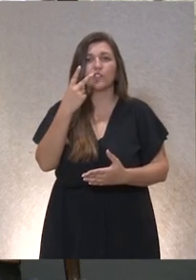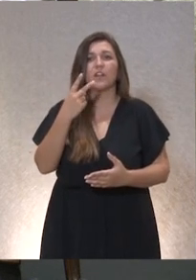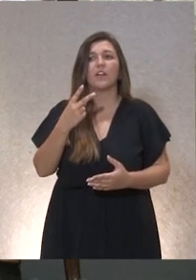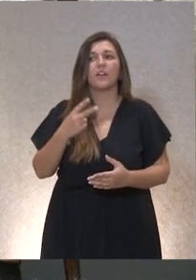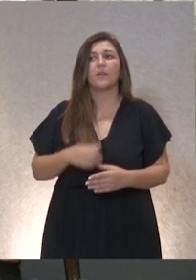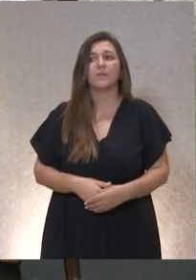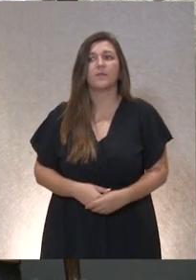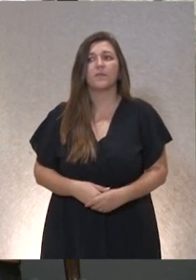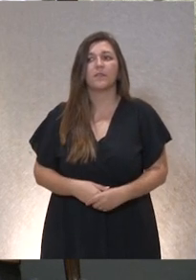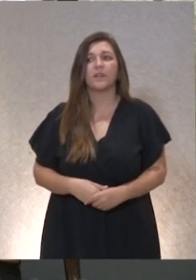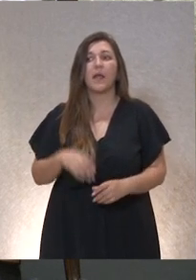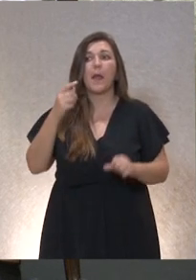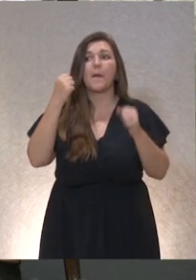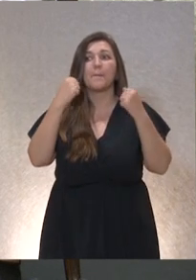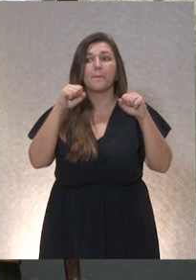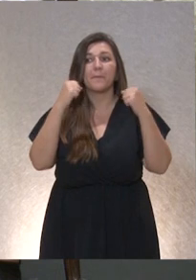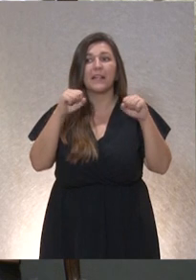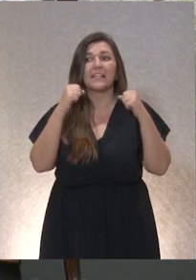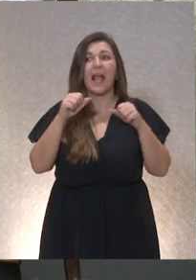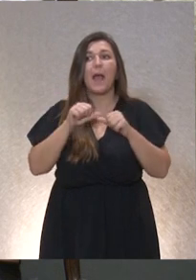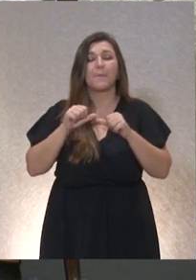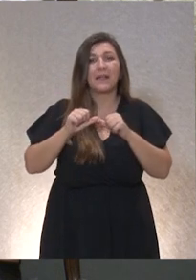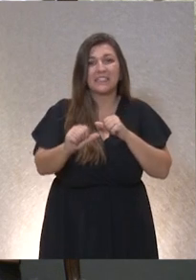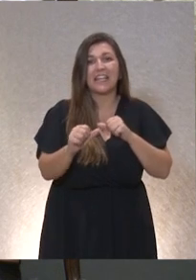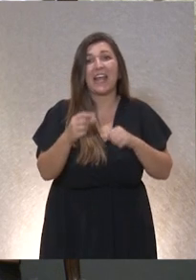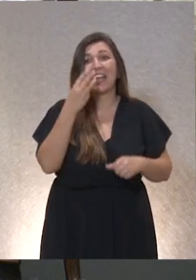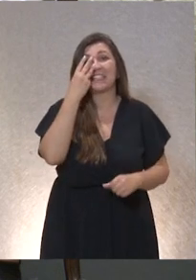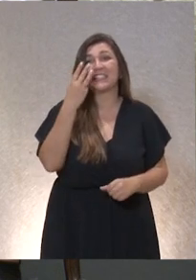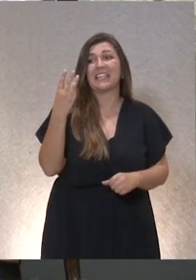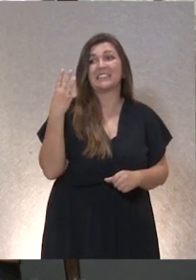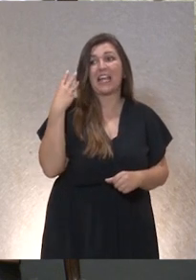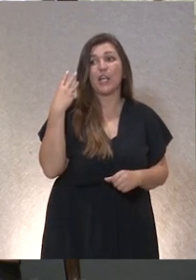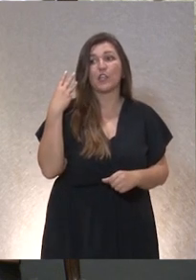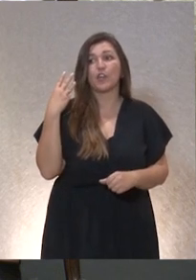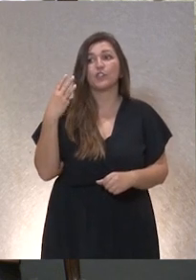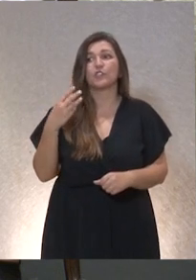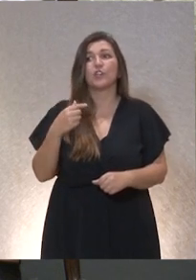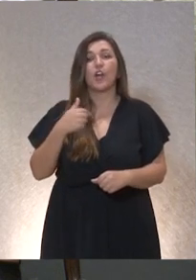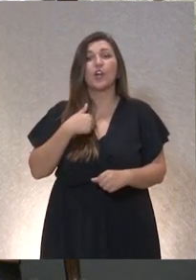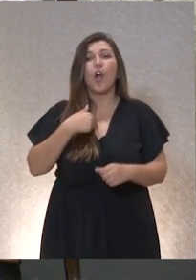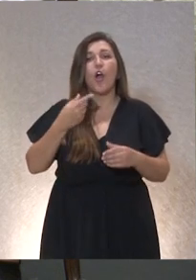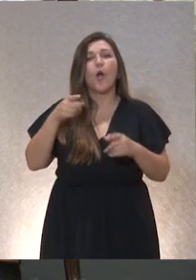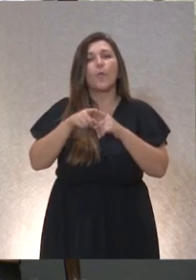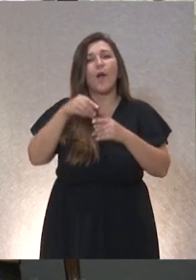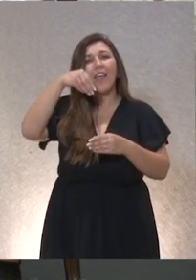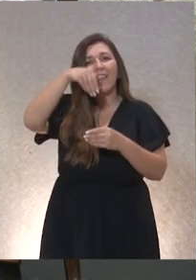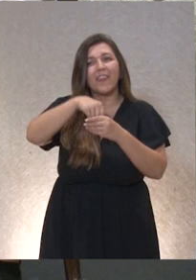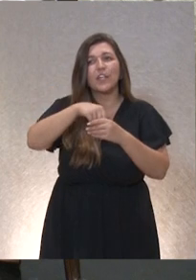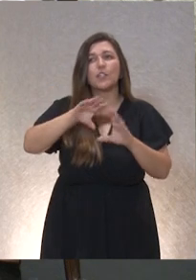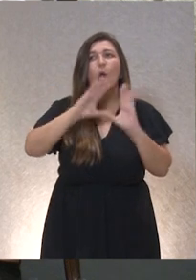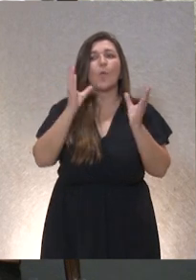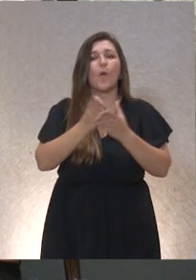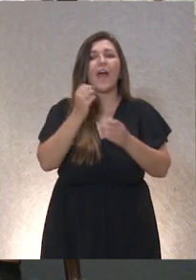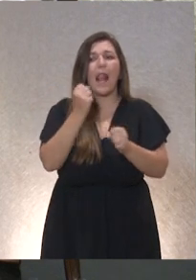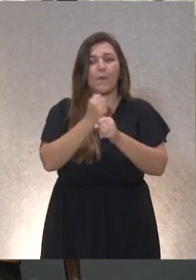práctica Y a partir de ahí pues hasta hace 3 años pude empezar a adentrarme en el mundo laboral Muy